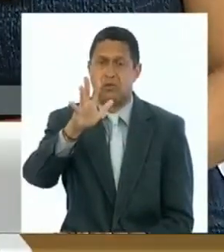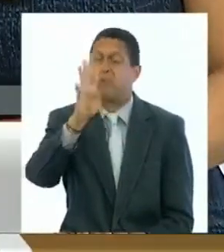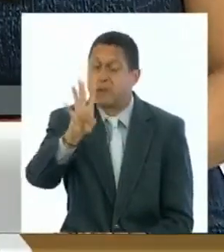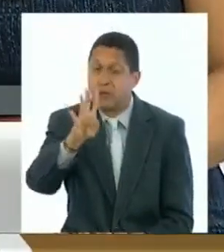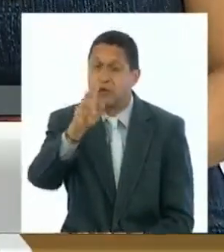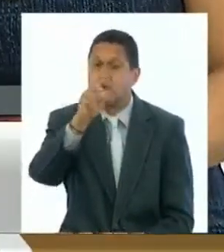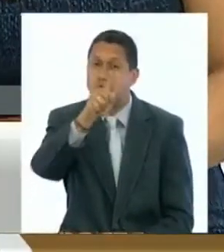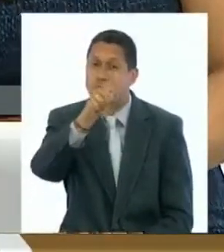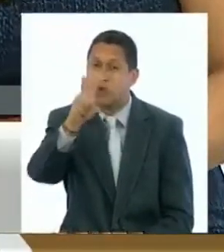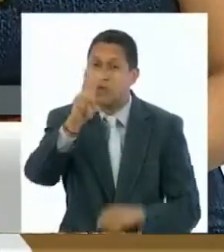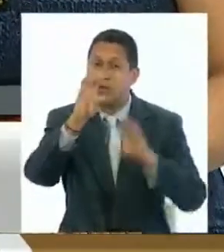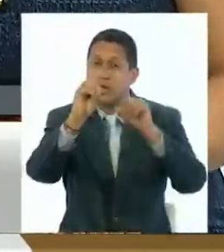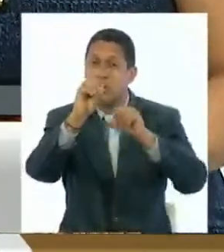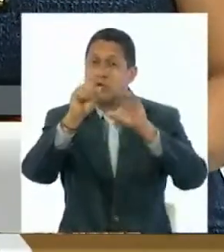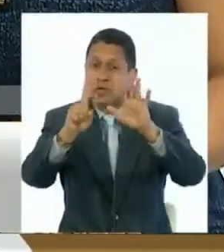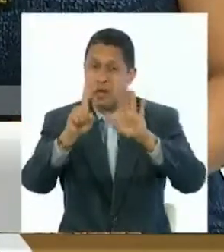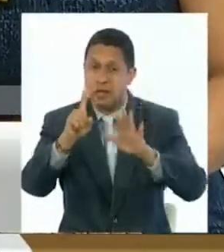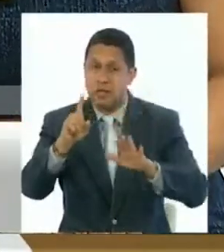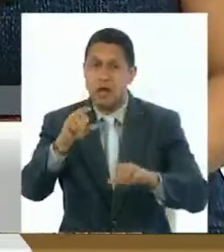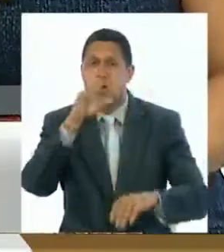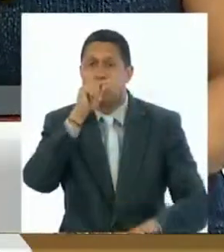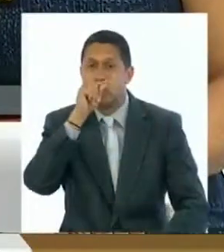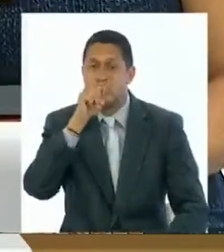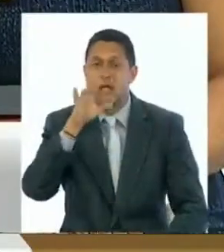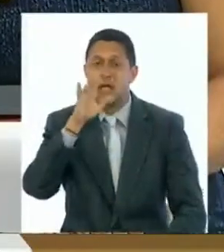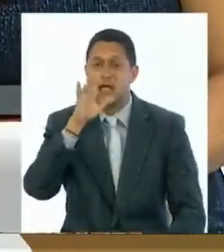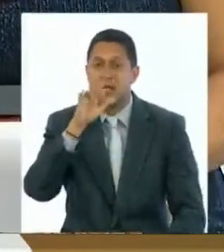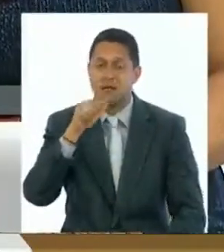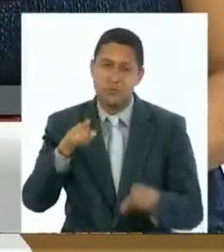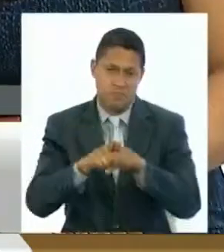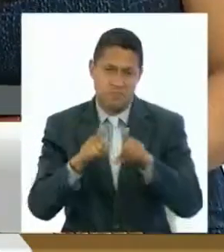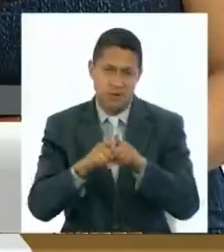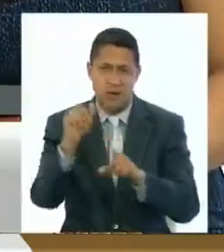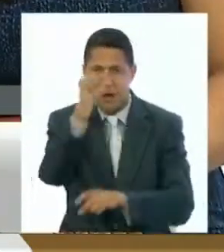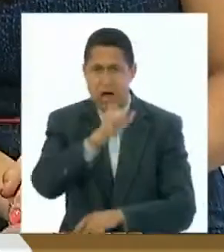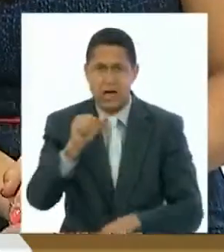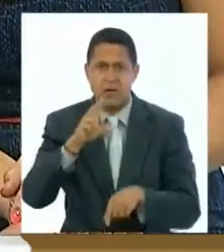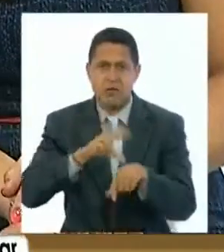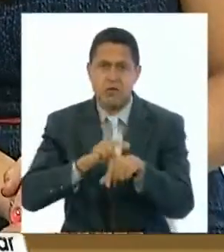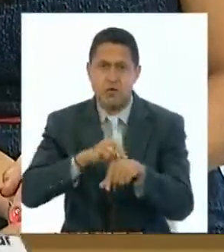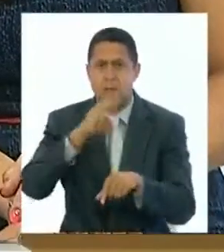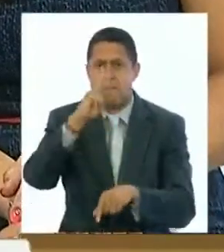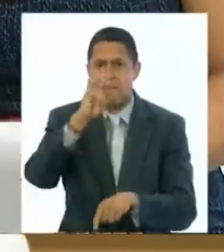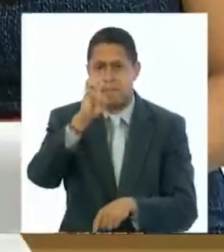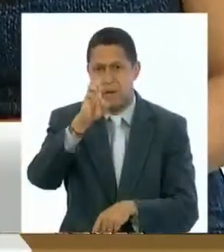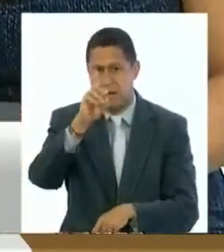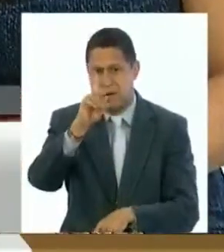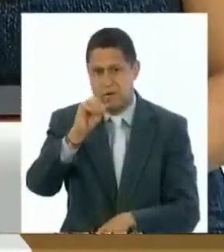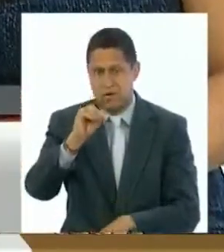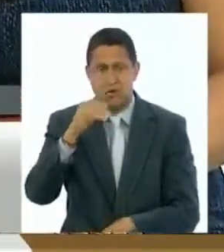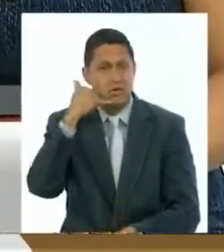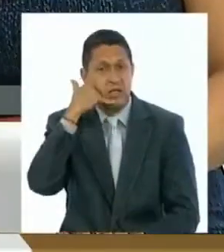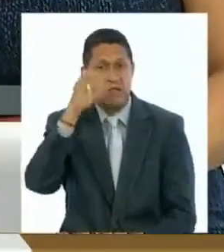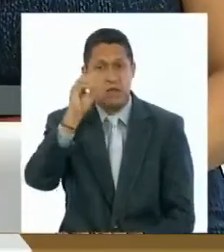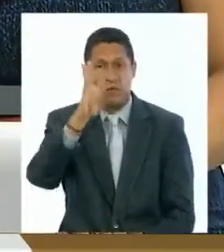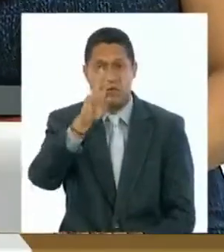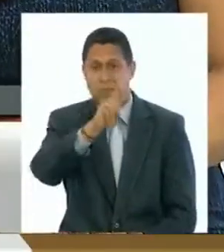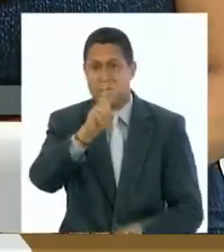0424-124-1206. Doctor Pedro. Me pueden contactar por Twitter e Instagram, el mismo usuario, @doctorpedromonsalve, y por mi número de teléfono